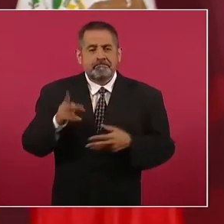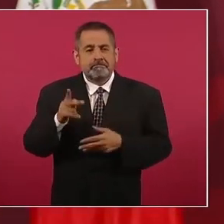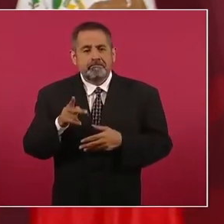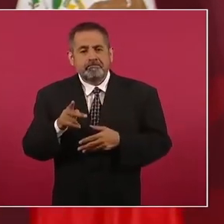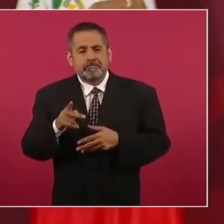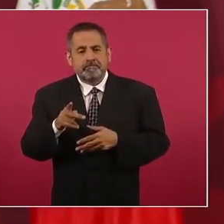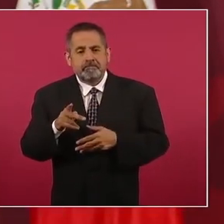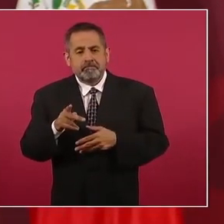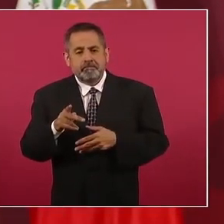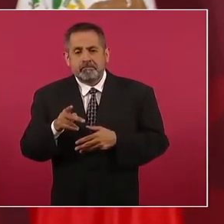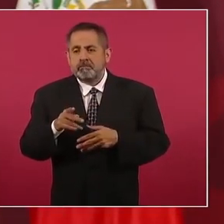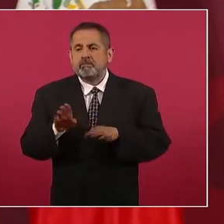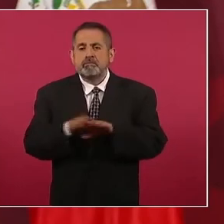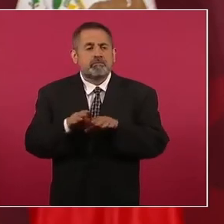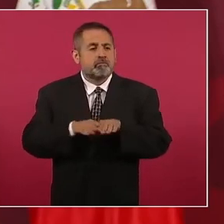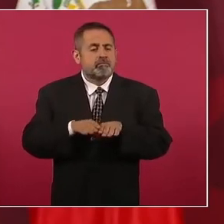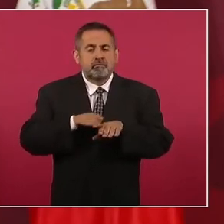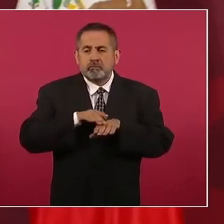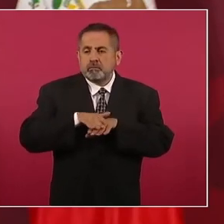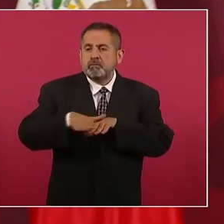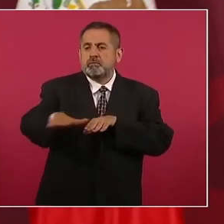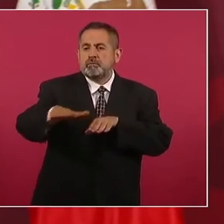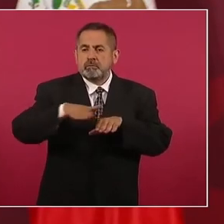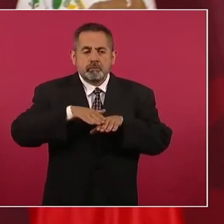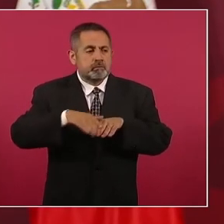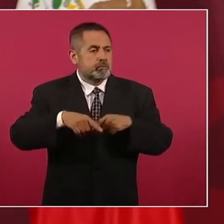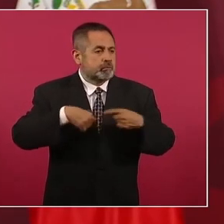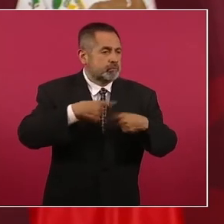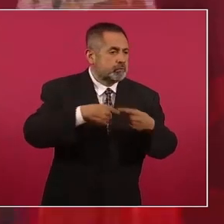la superficie de rodamiento.